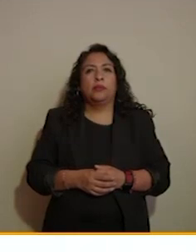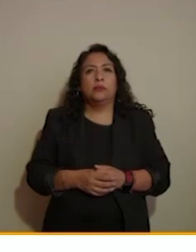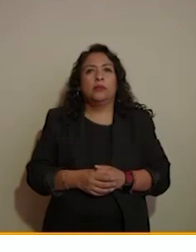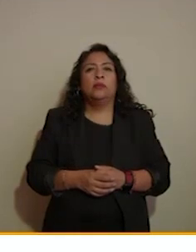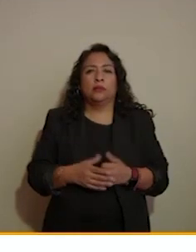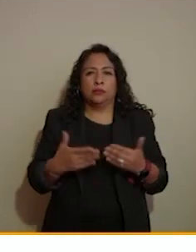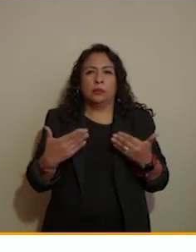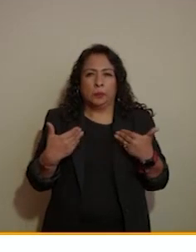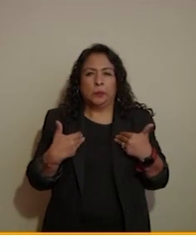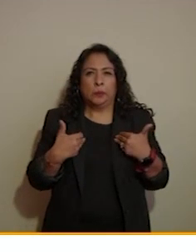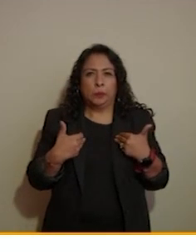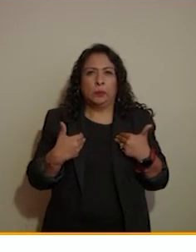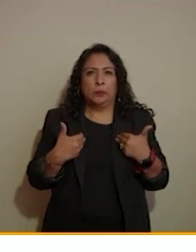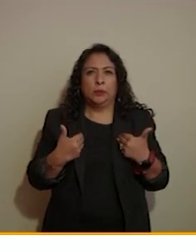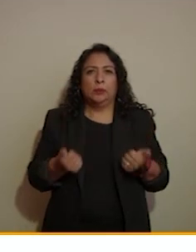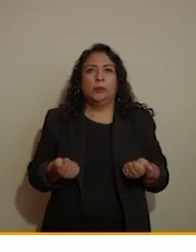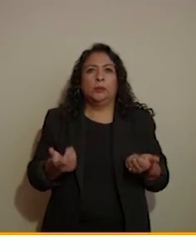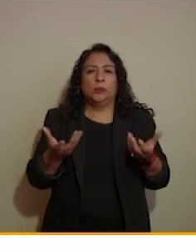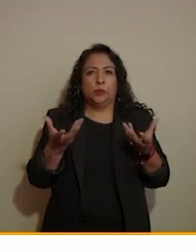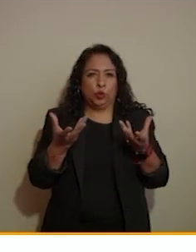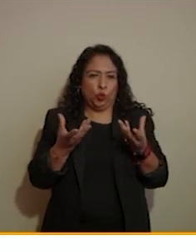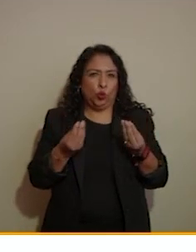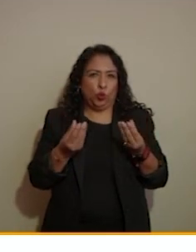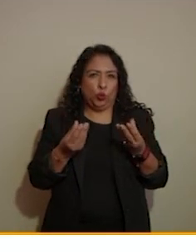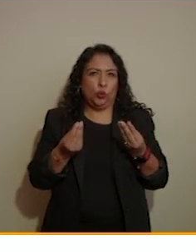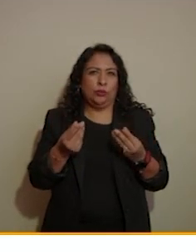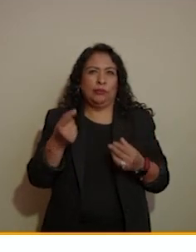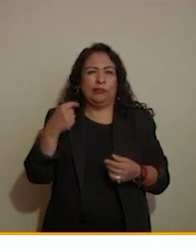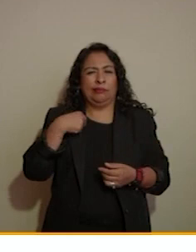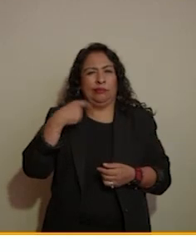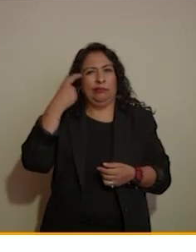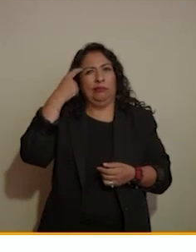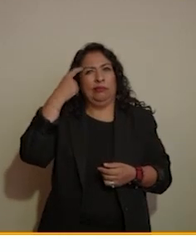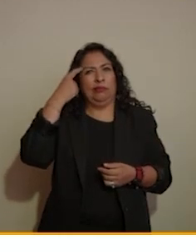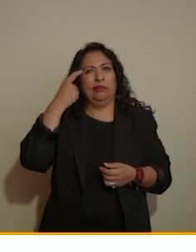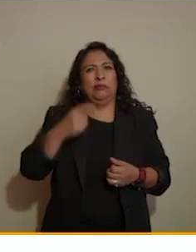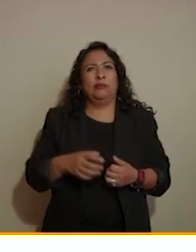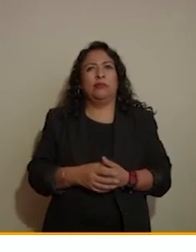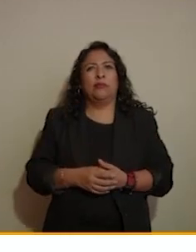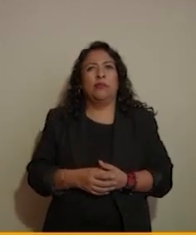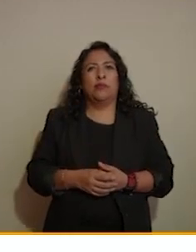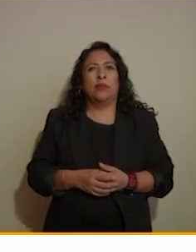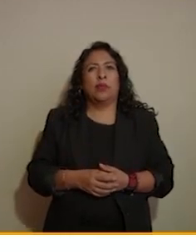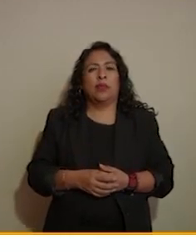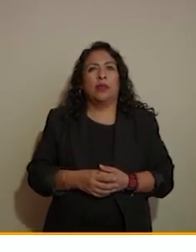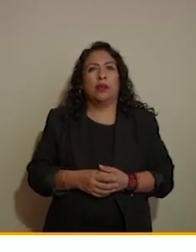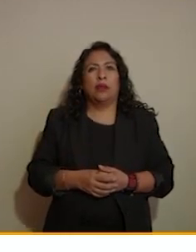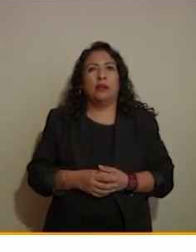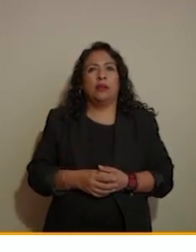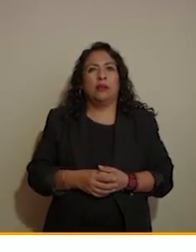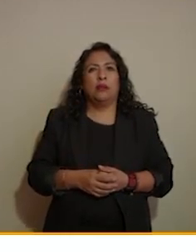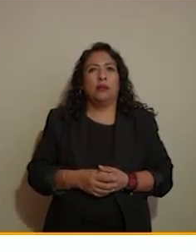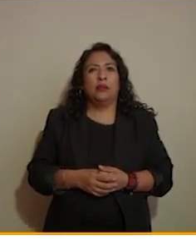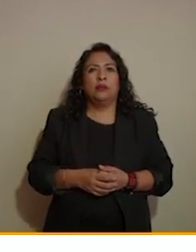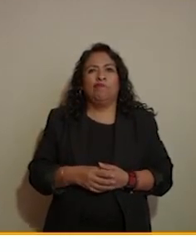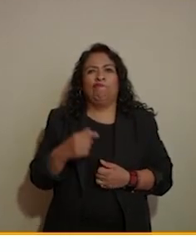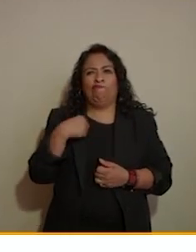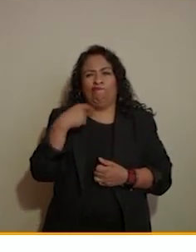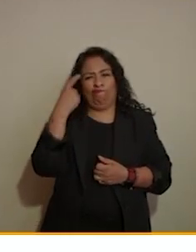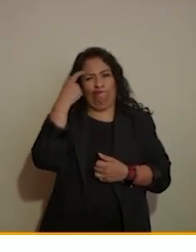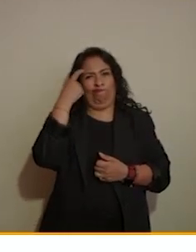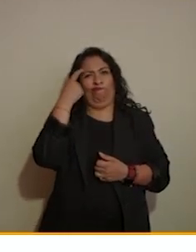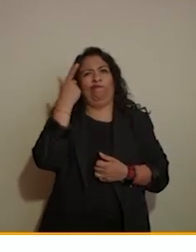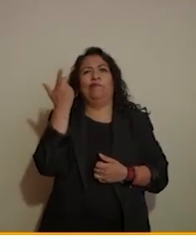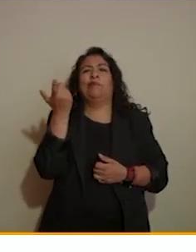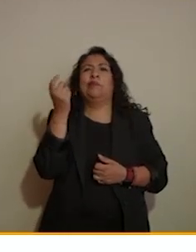Entiendo que muchos y muchas de ustedes podrían preguntarse, perdón, gracias. Podrían preguntarse,